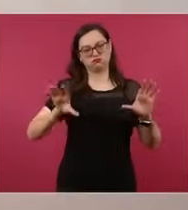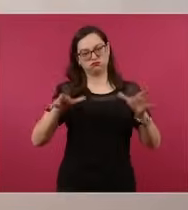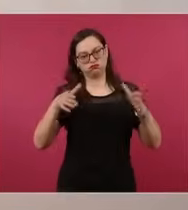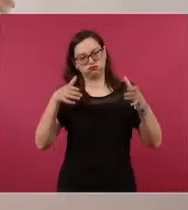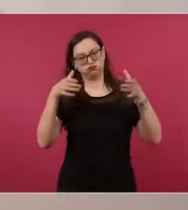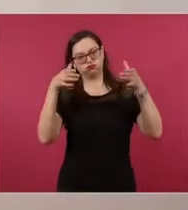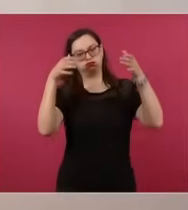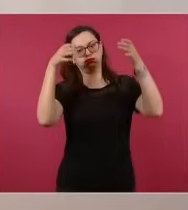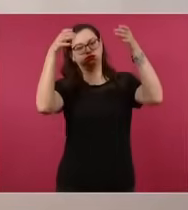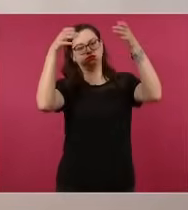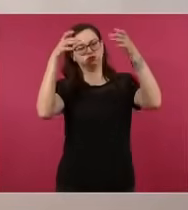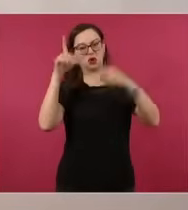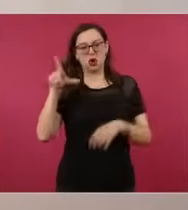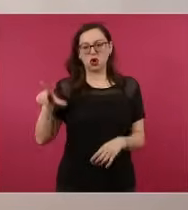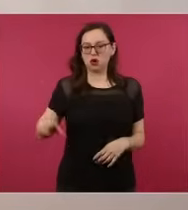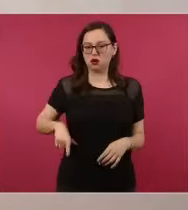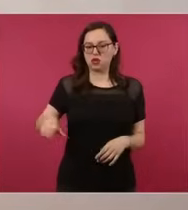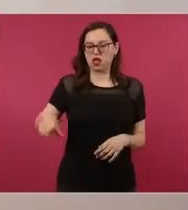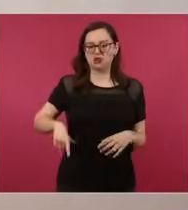de dominación.